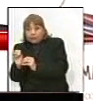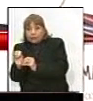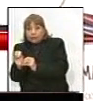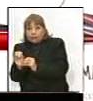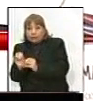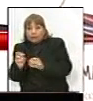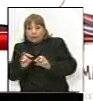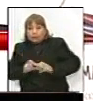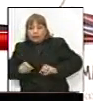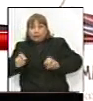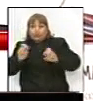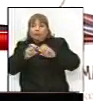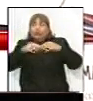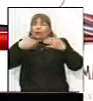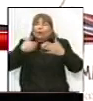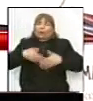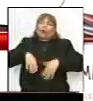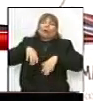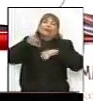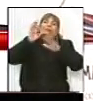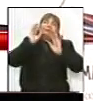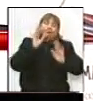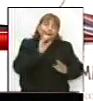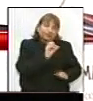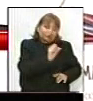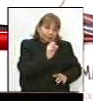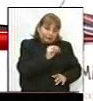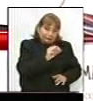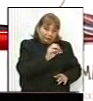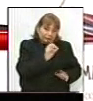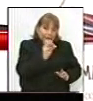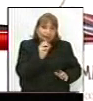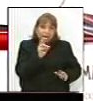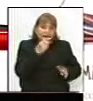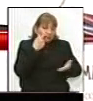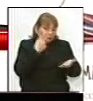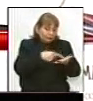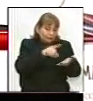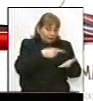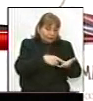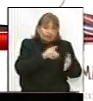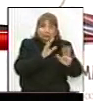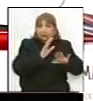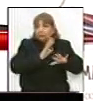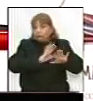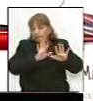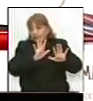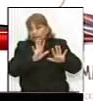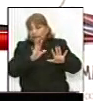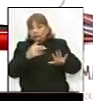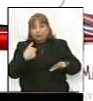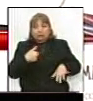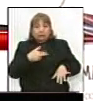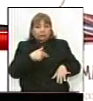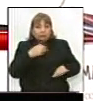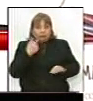del Parlamento. Otra cosa es que la Cámara de Senado sea una Cámara revisora. Y en ese sentido estamos hablando